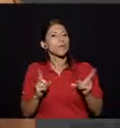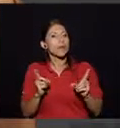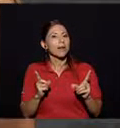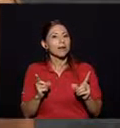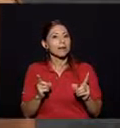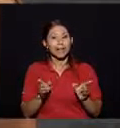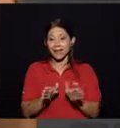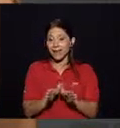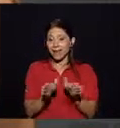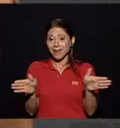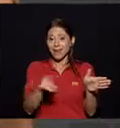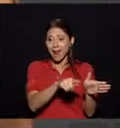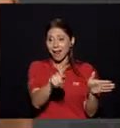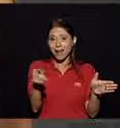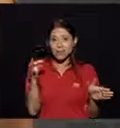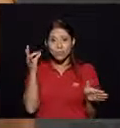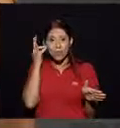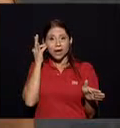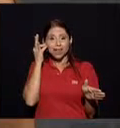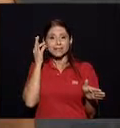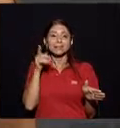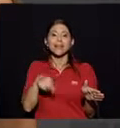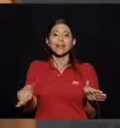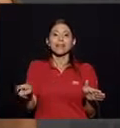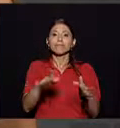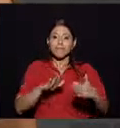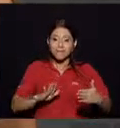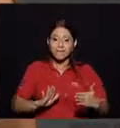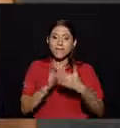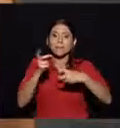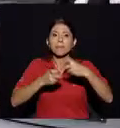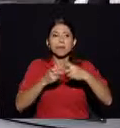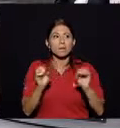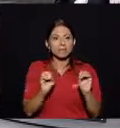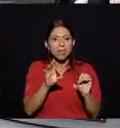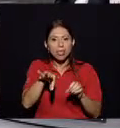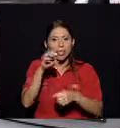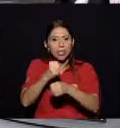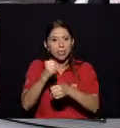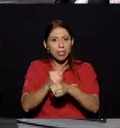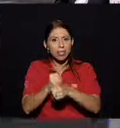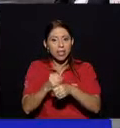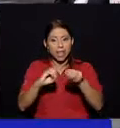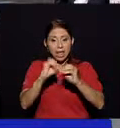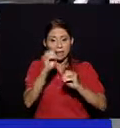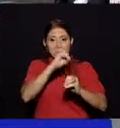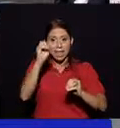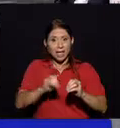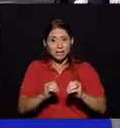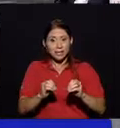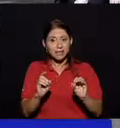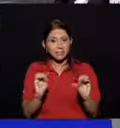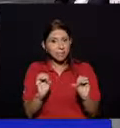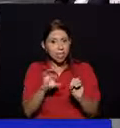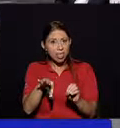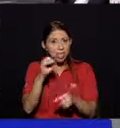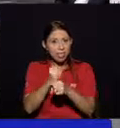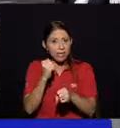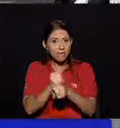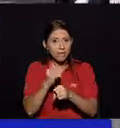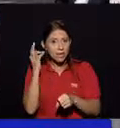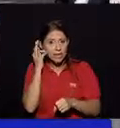las mujeres en general son las que más se enfrentan a problemas de empleo. Las tasas de desempleo femeninas son casi 4